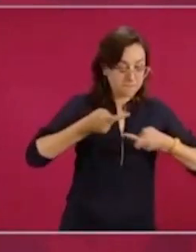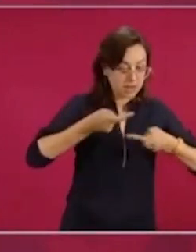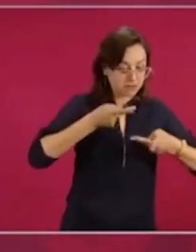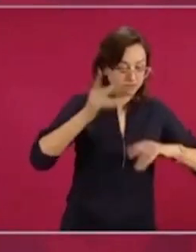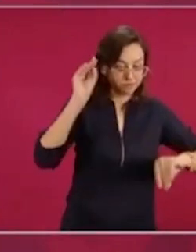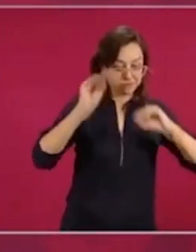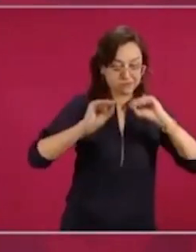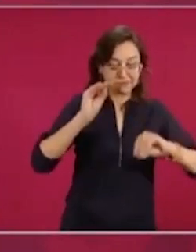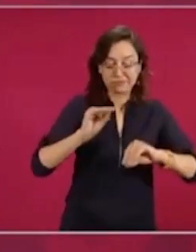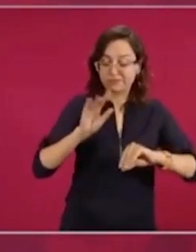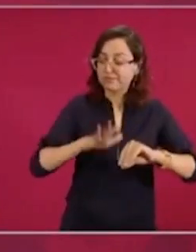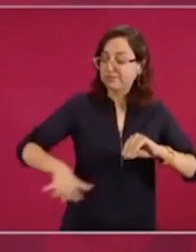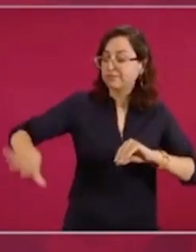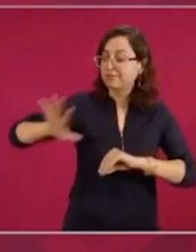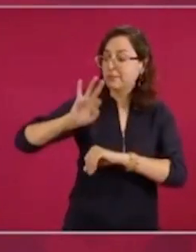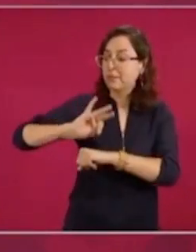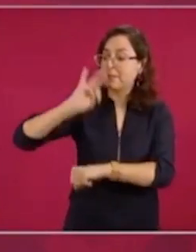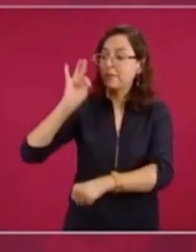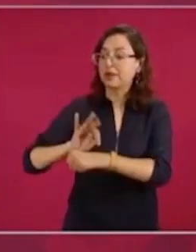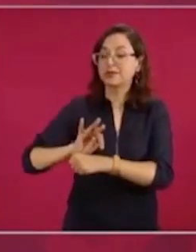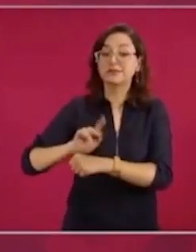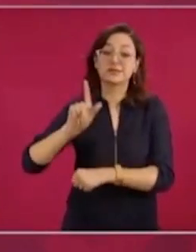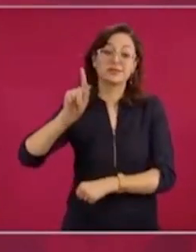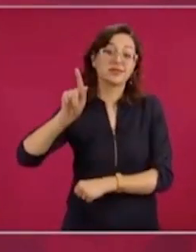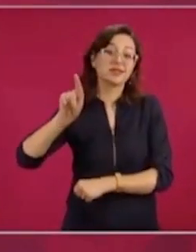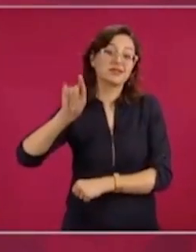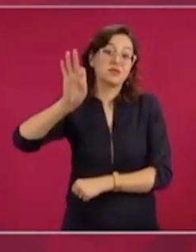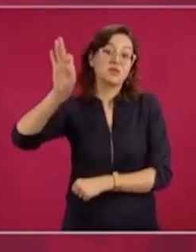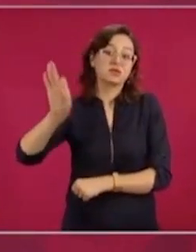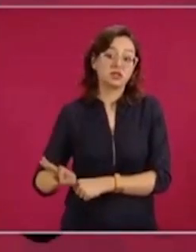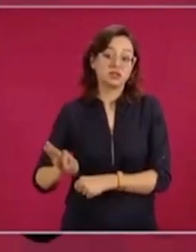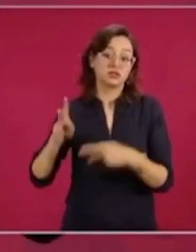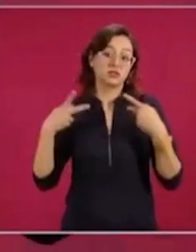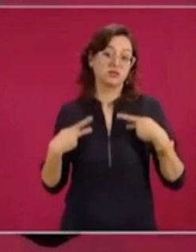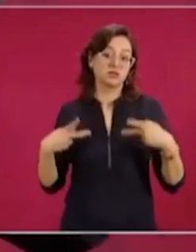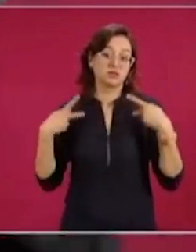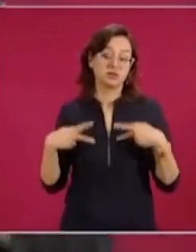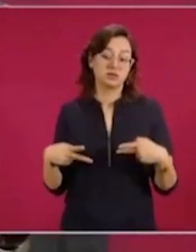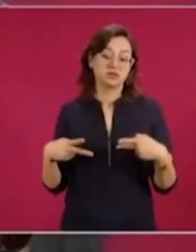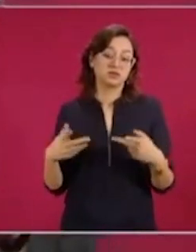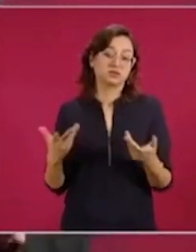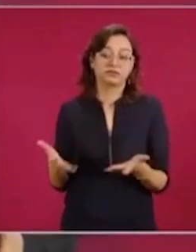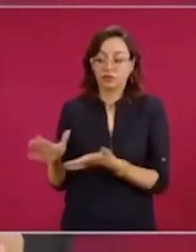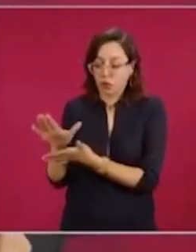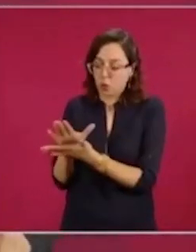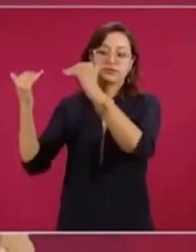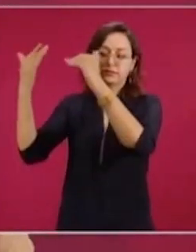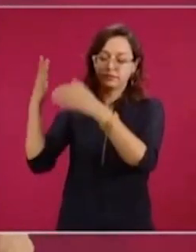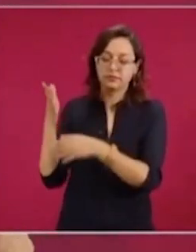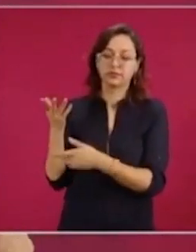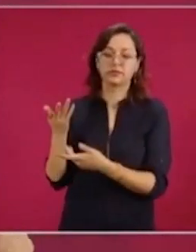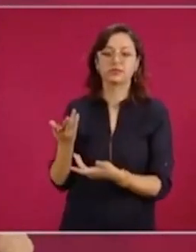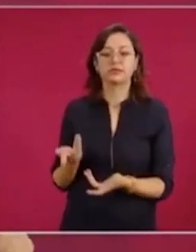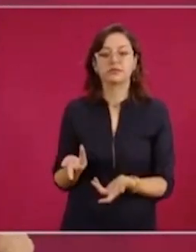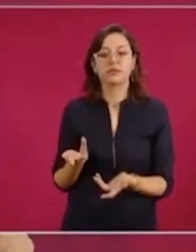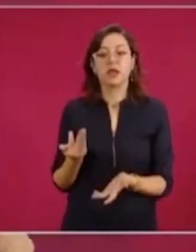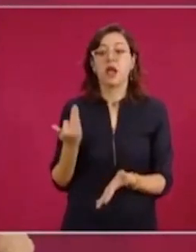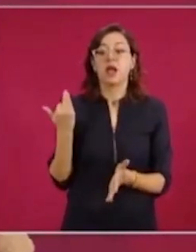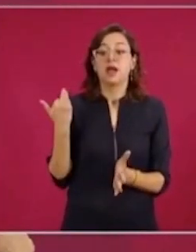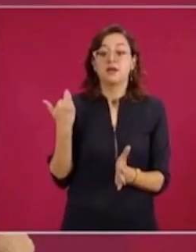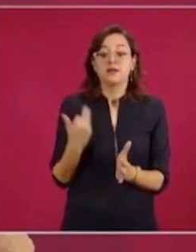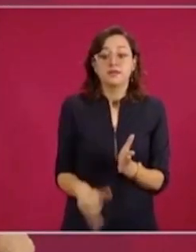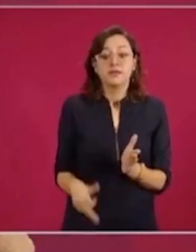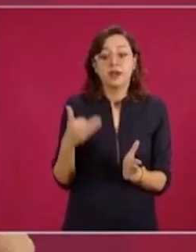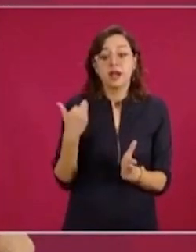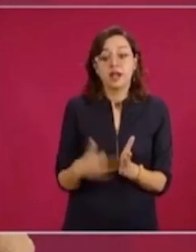70%, y es de abajo hacia arriba. Nos va a quedar pendiente